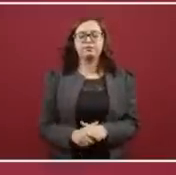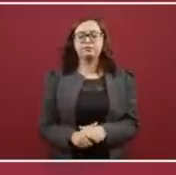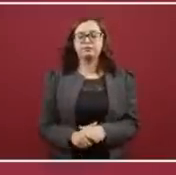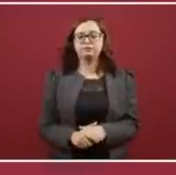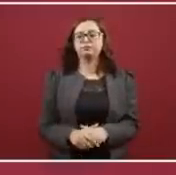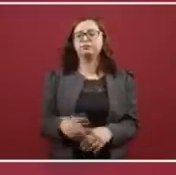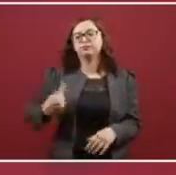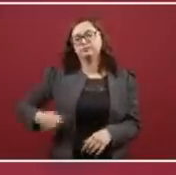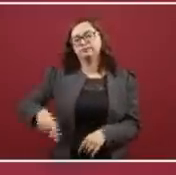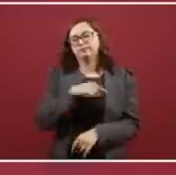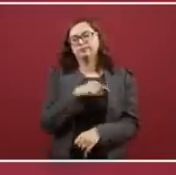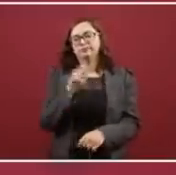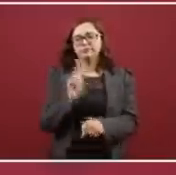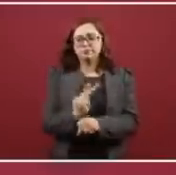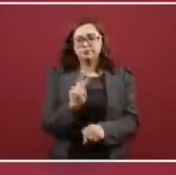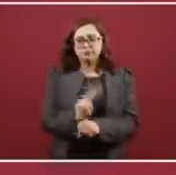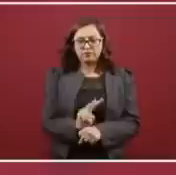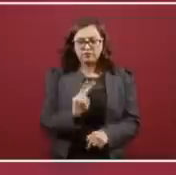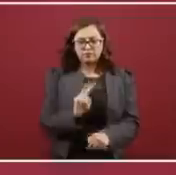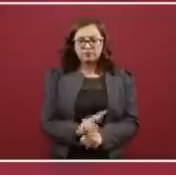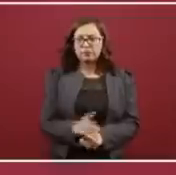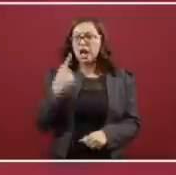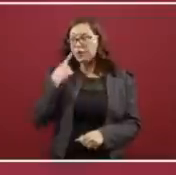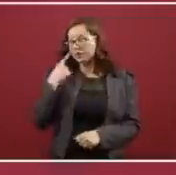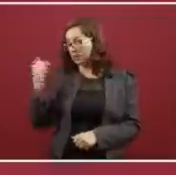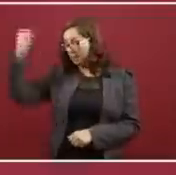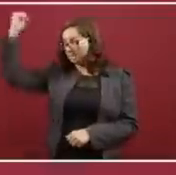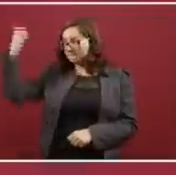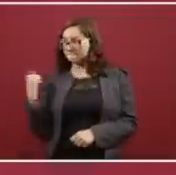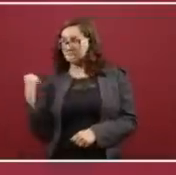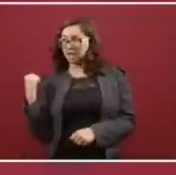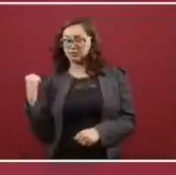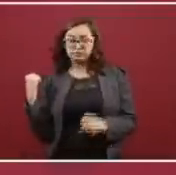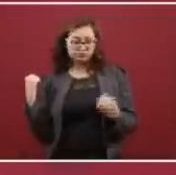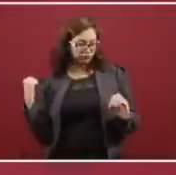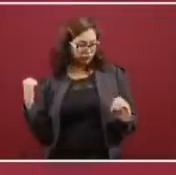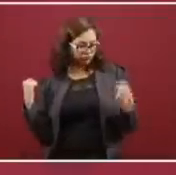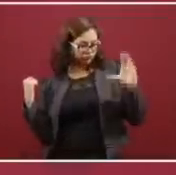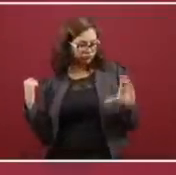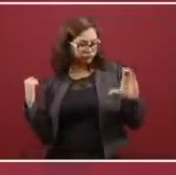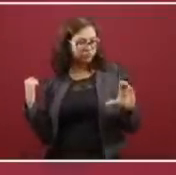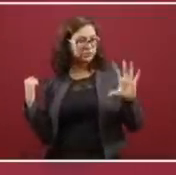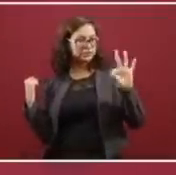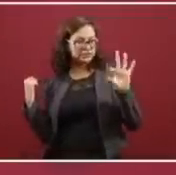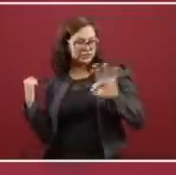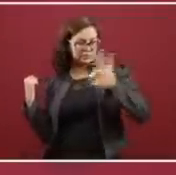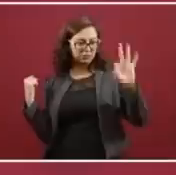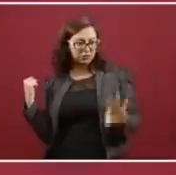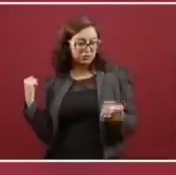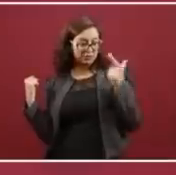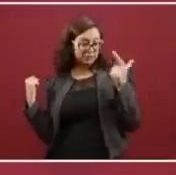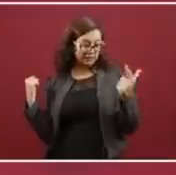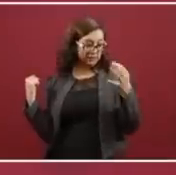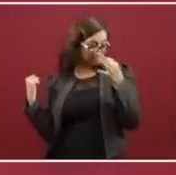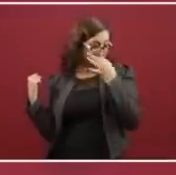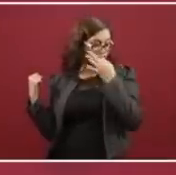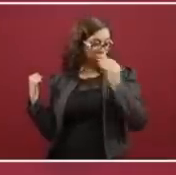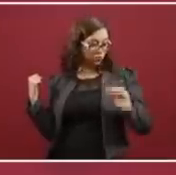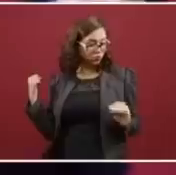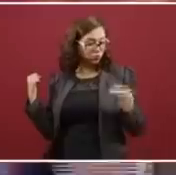verificamos que las pilas apagando la energía eléctrica se mantengan siete minutos